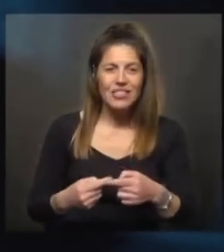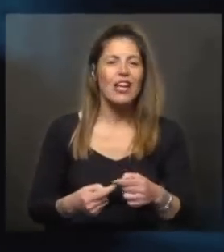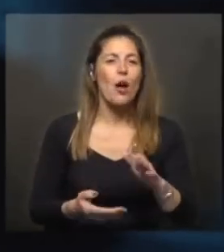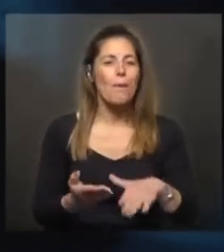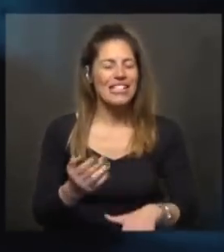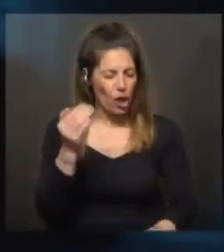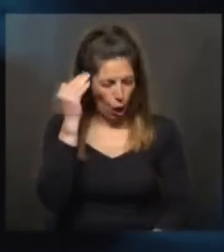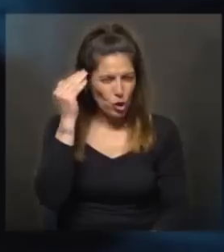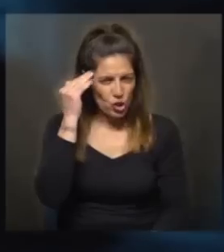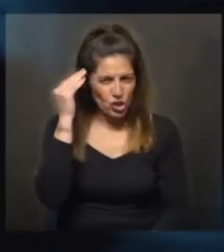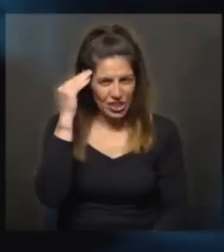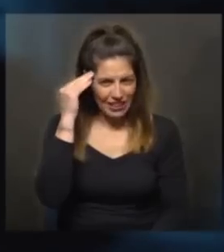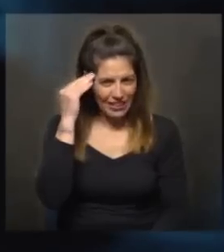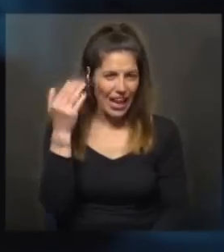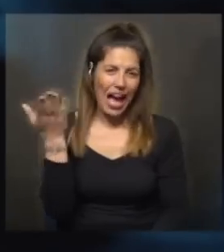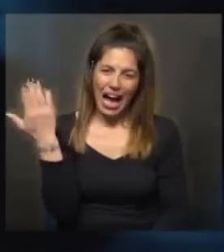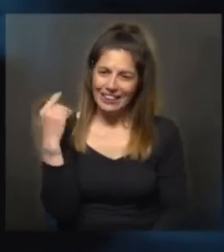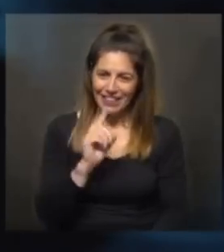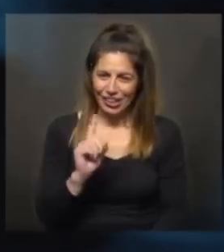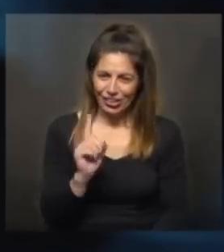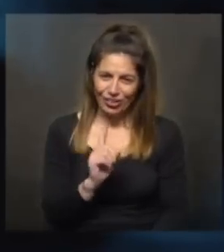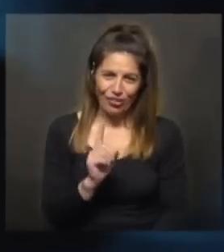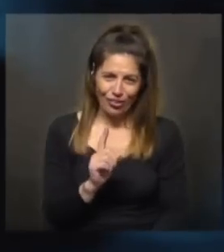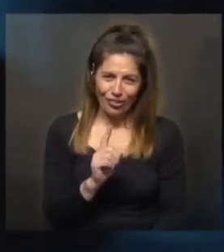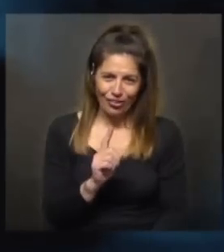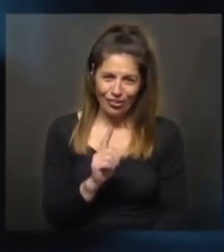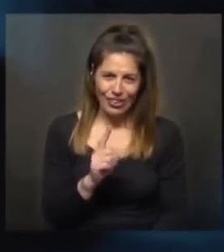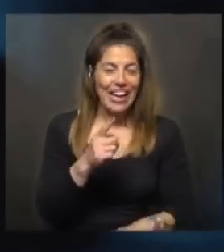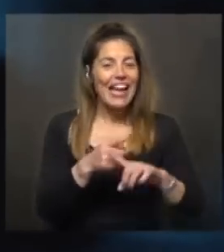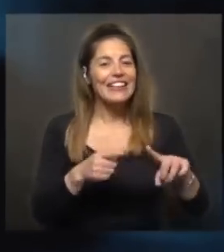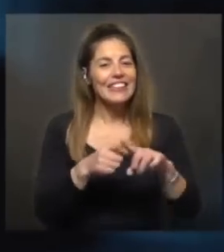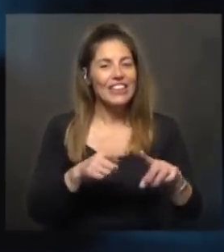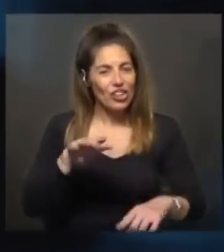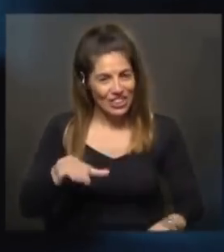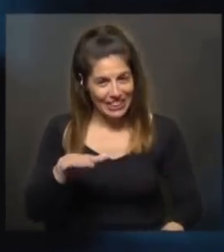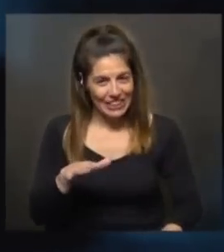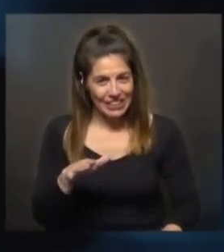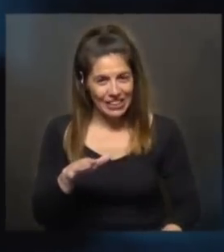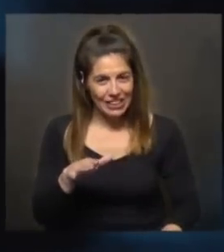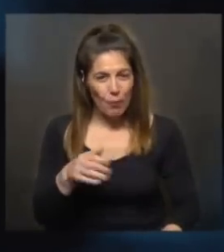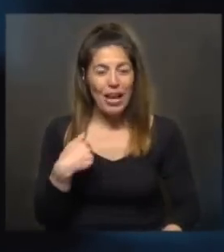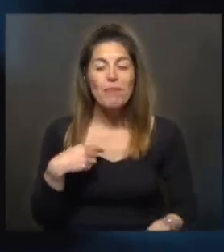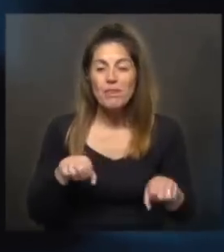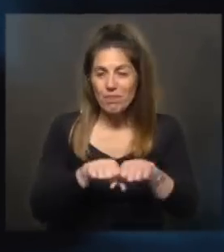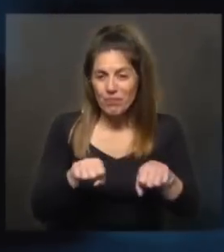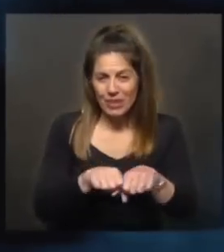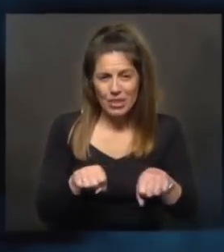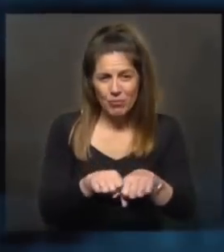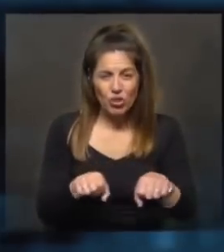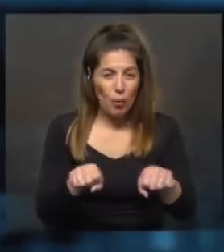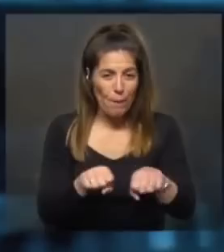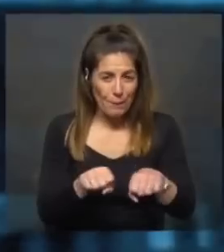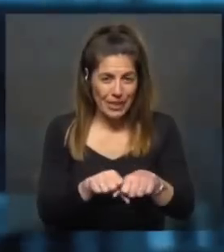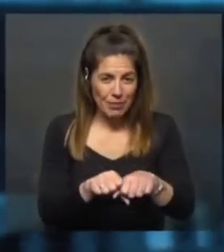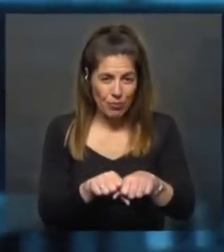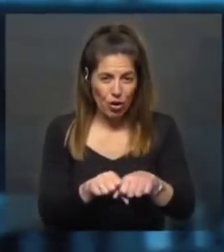conscientes menos que kamikaze en ese sentido porque el tío chiquito para para digamos mis primos que somos primos hermanos